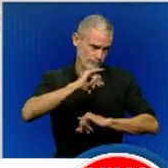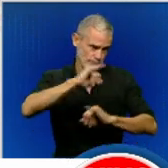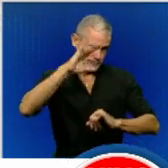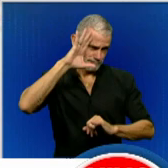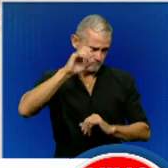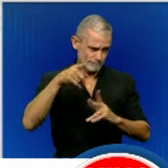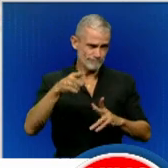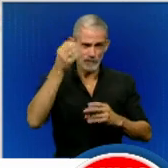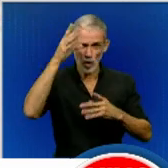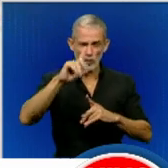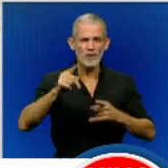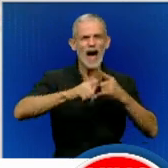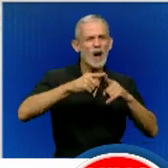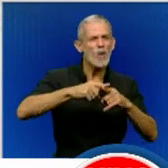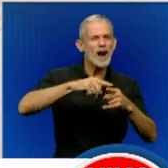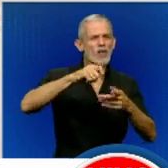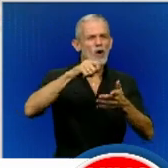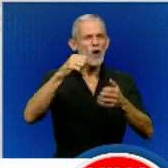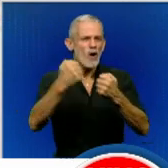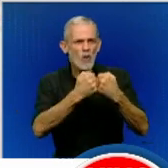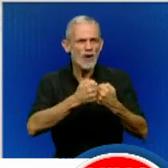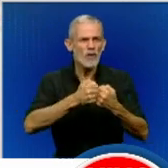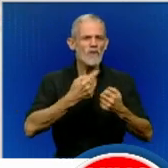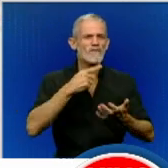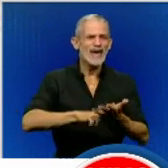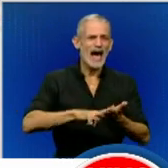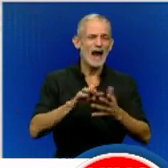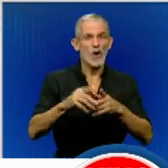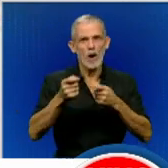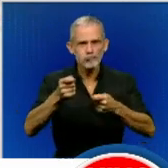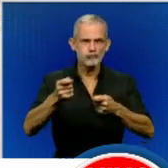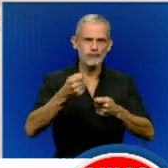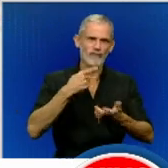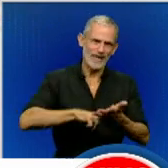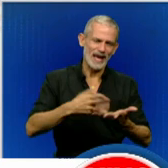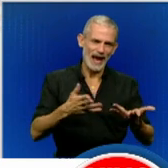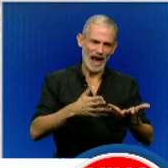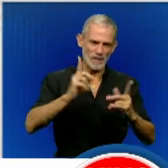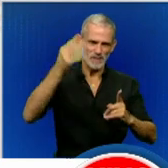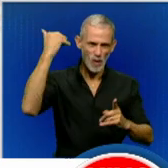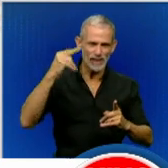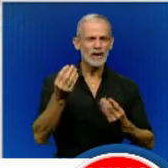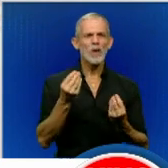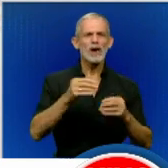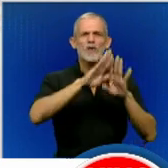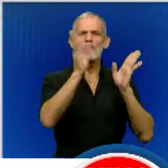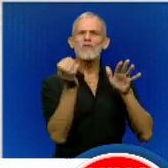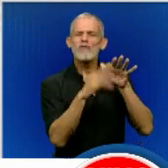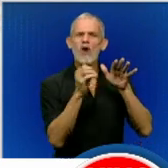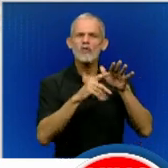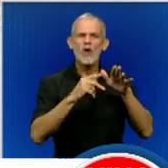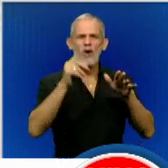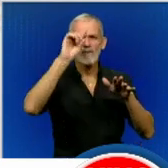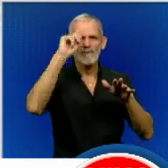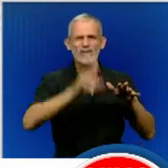de el pacto fiscal el acuerdo fiscal el apriete fiscal es lo que sucedía con el fondo federal solidario